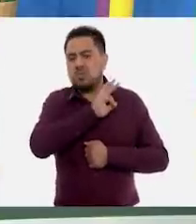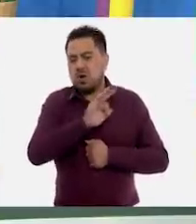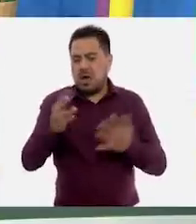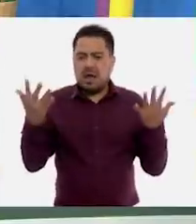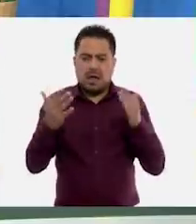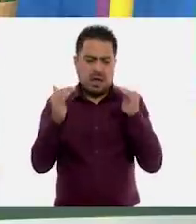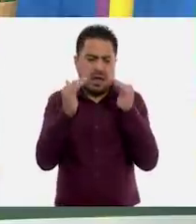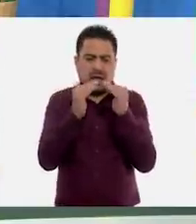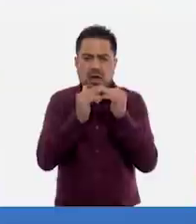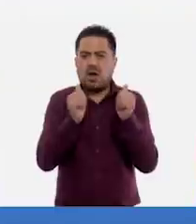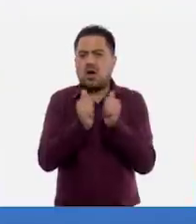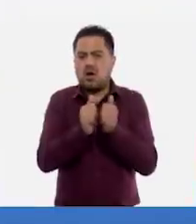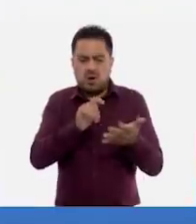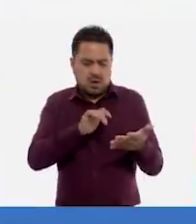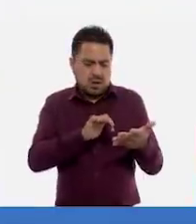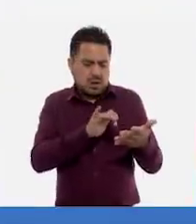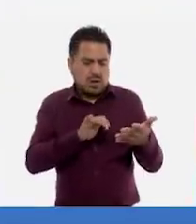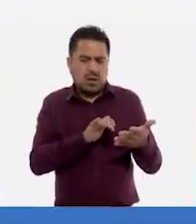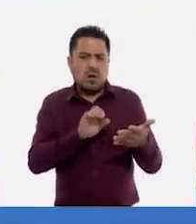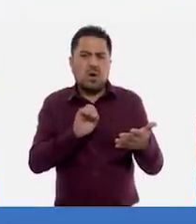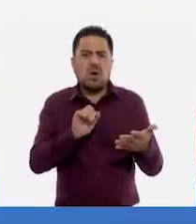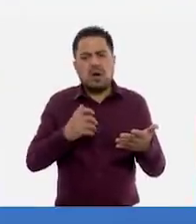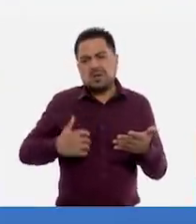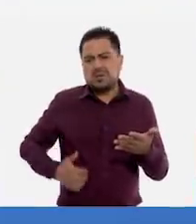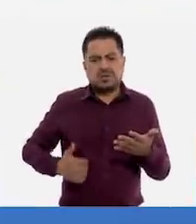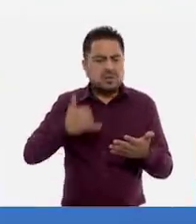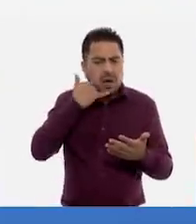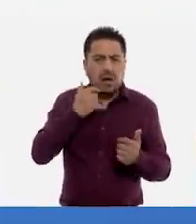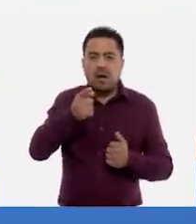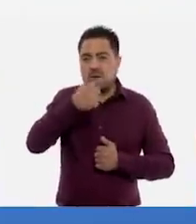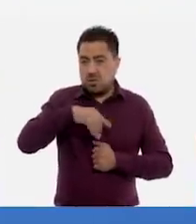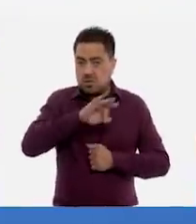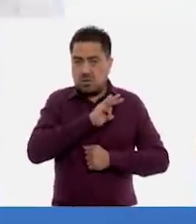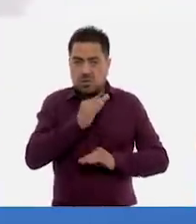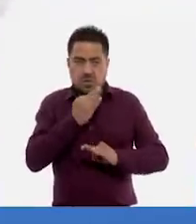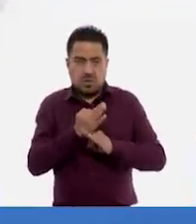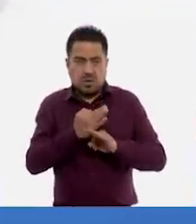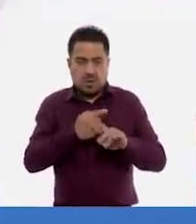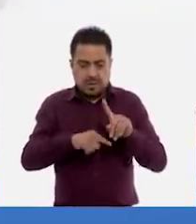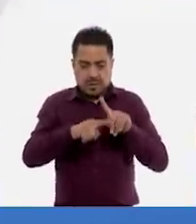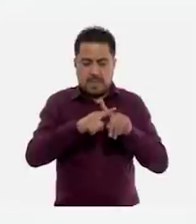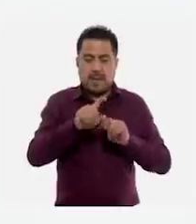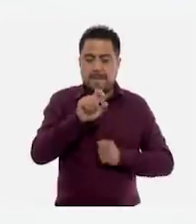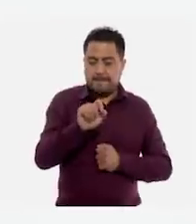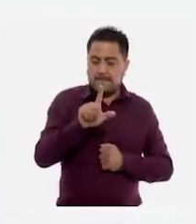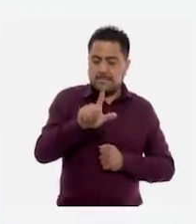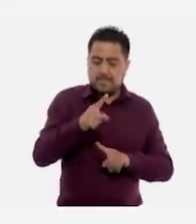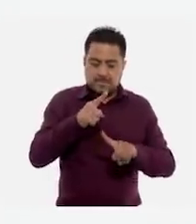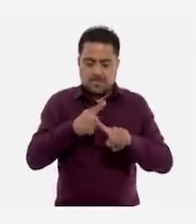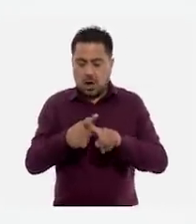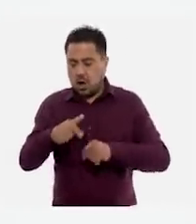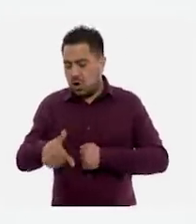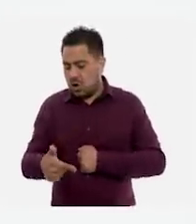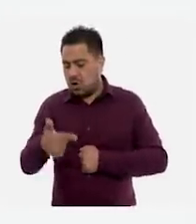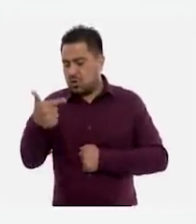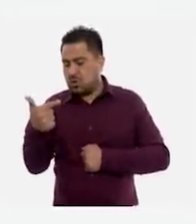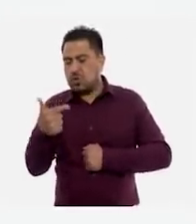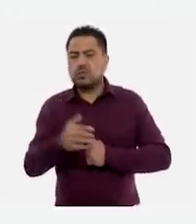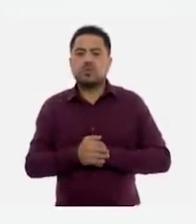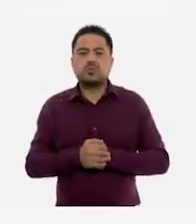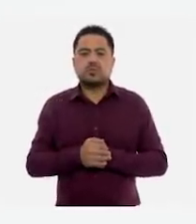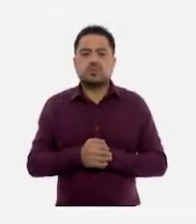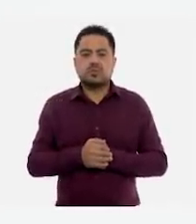en casa con calculadora o algún dispositivo. Vamos a hacer la multiplicación. 27 por 12. 27